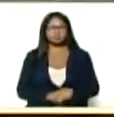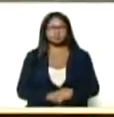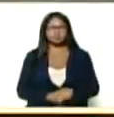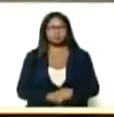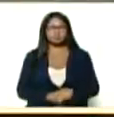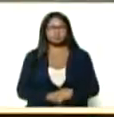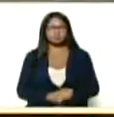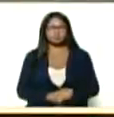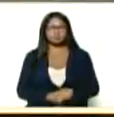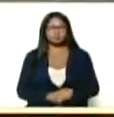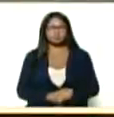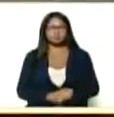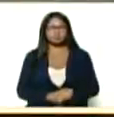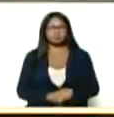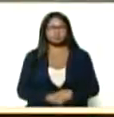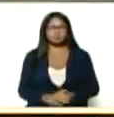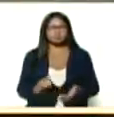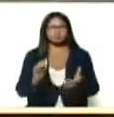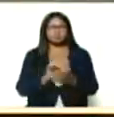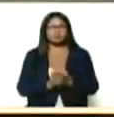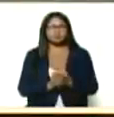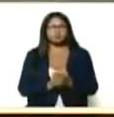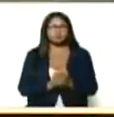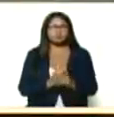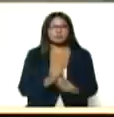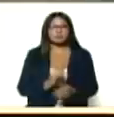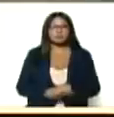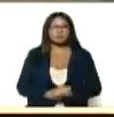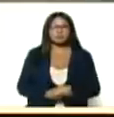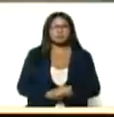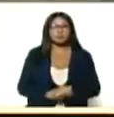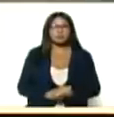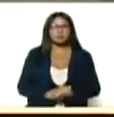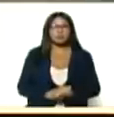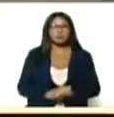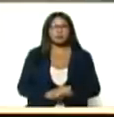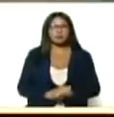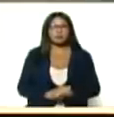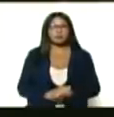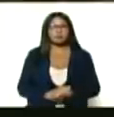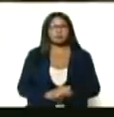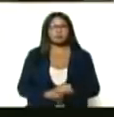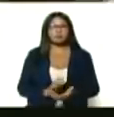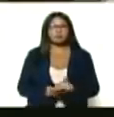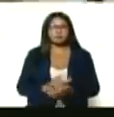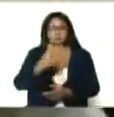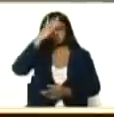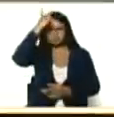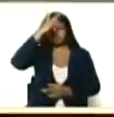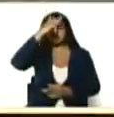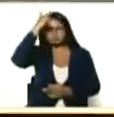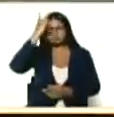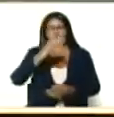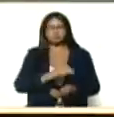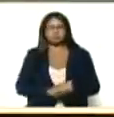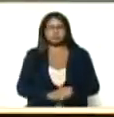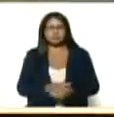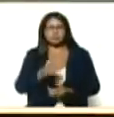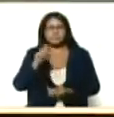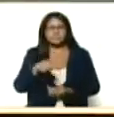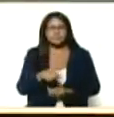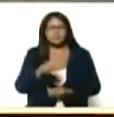El compañero Tarek El Aissami. El compañero Elías